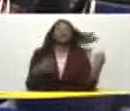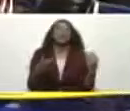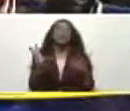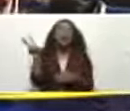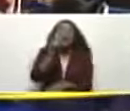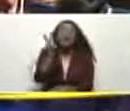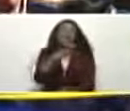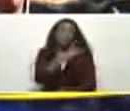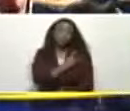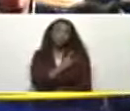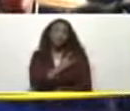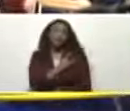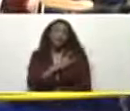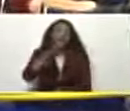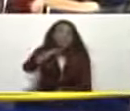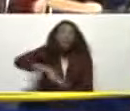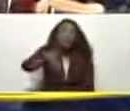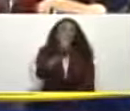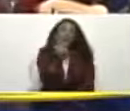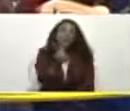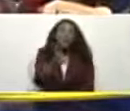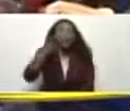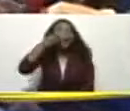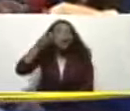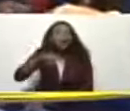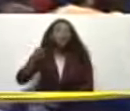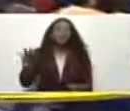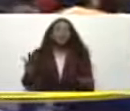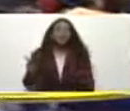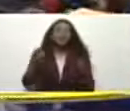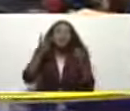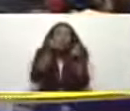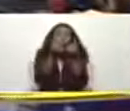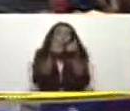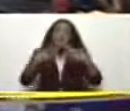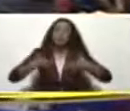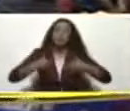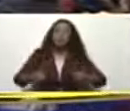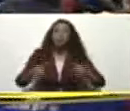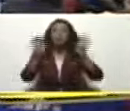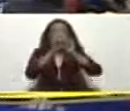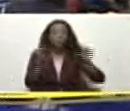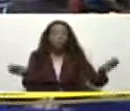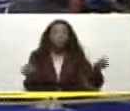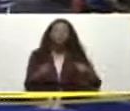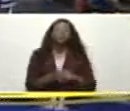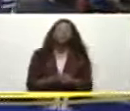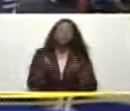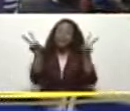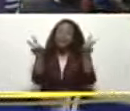las necesidades reales de la sociedad en materia de economía, de salud, de educación,